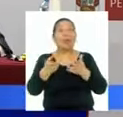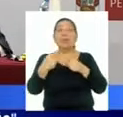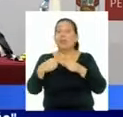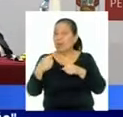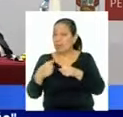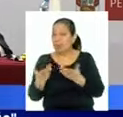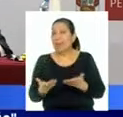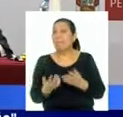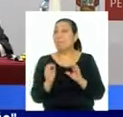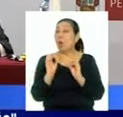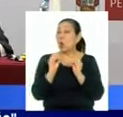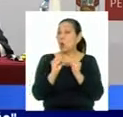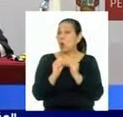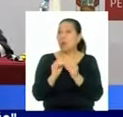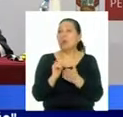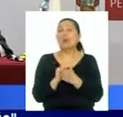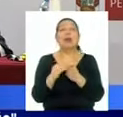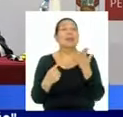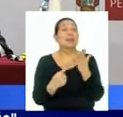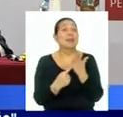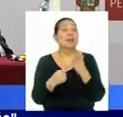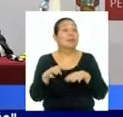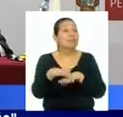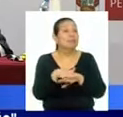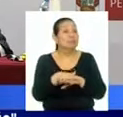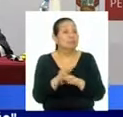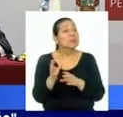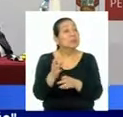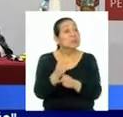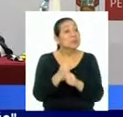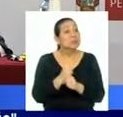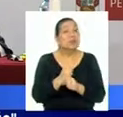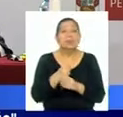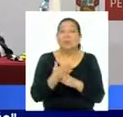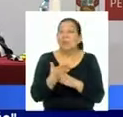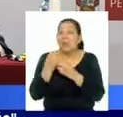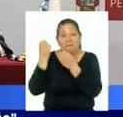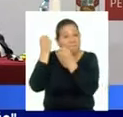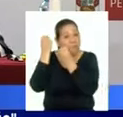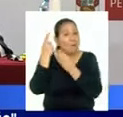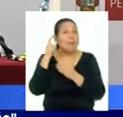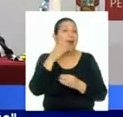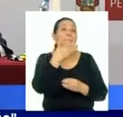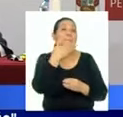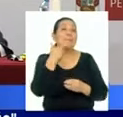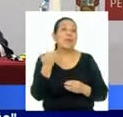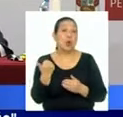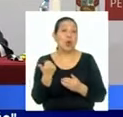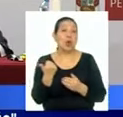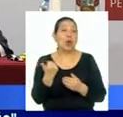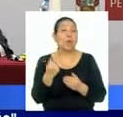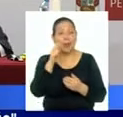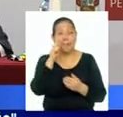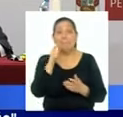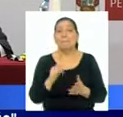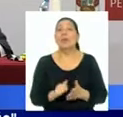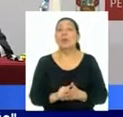distinta. En cuanto al componente de tecnología y gestión operativa, hemos optimizado nuestros sistemas de información para mejorar la gestión de la Policía Nacional del